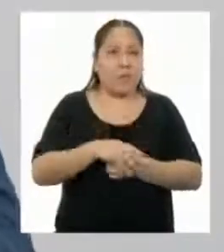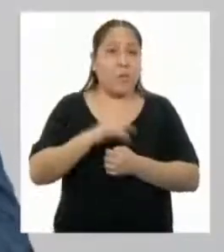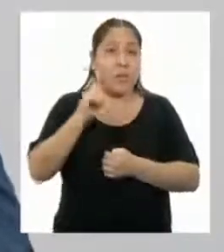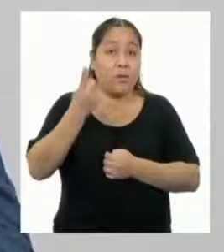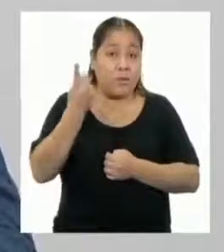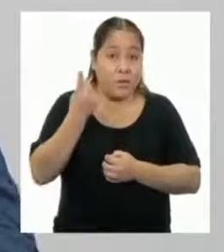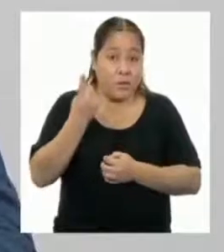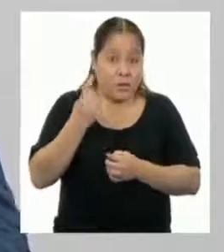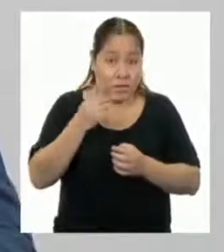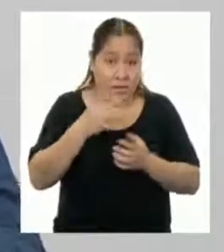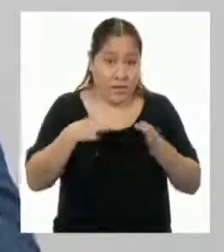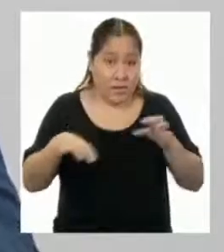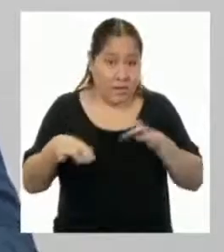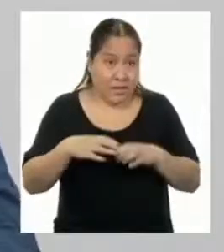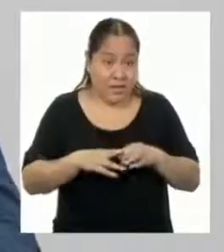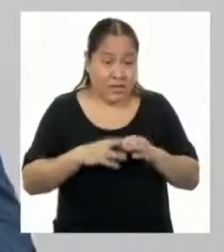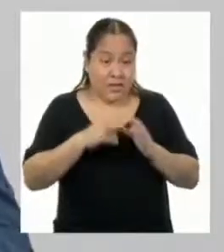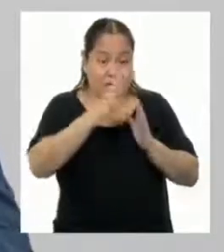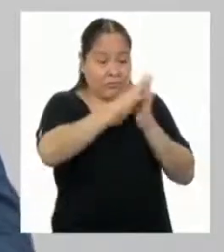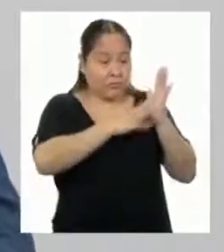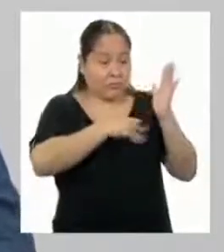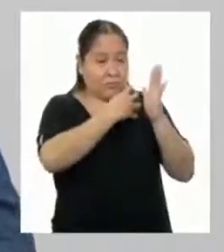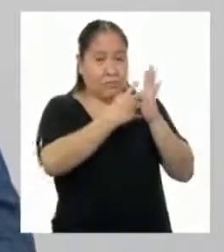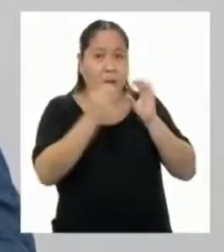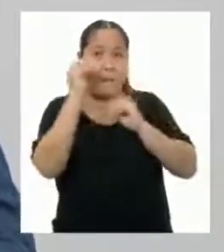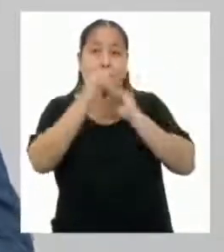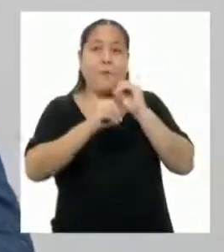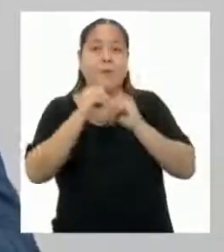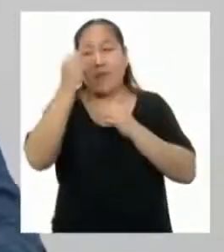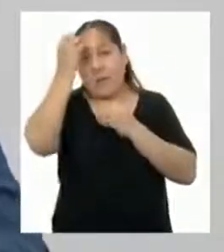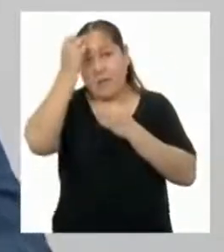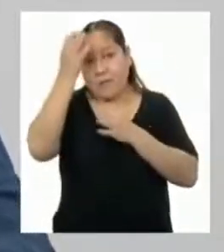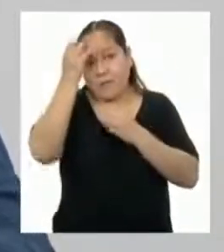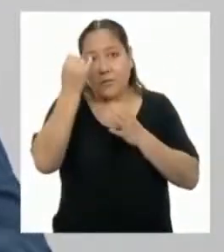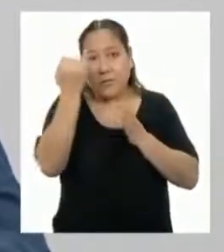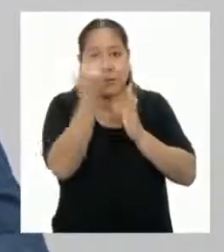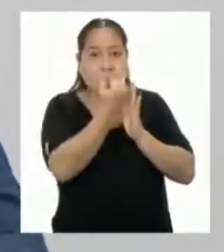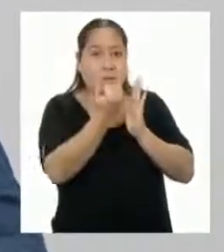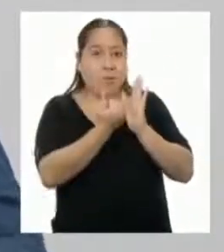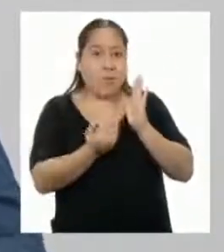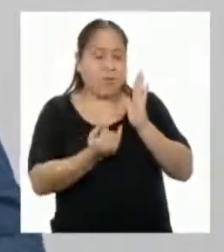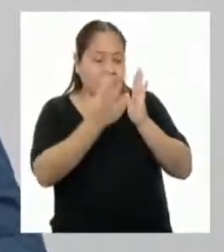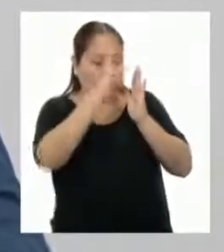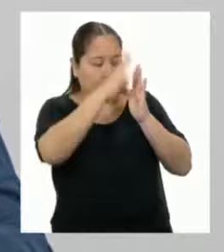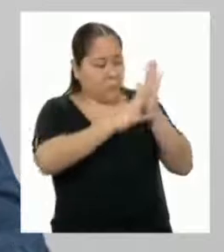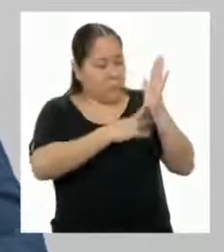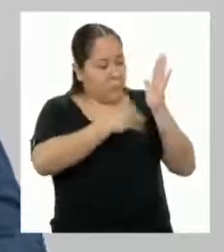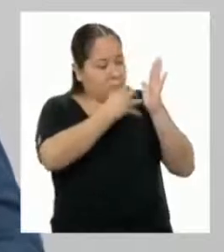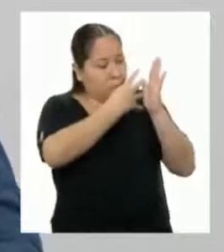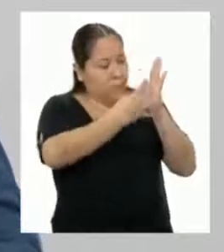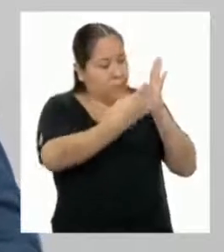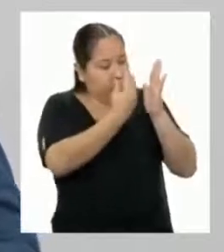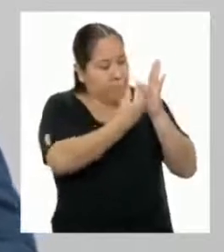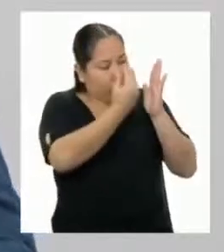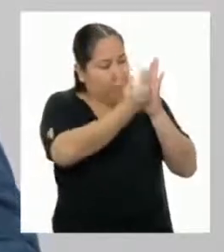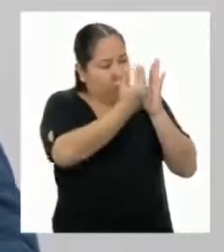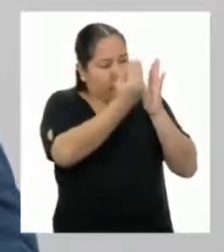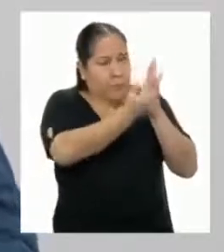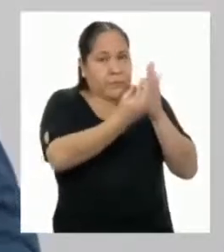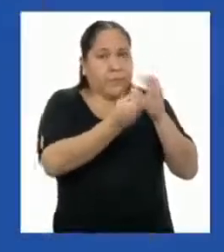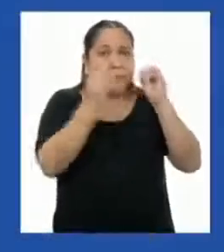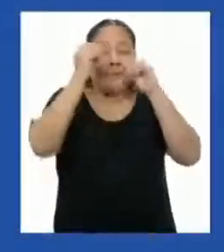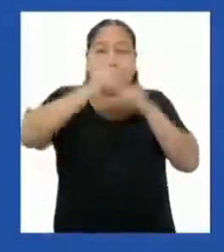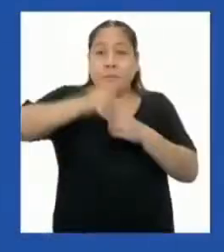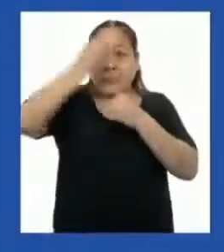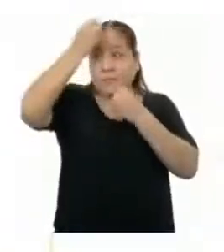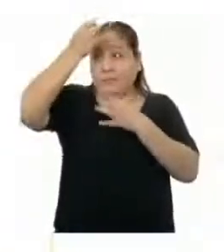que debemos hacer es organizar la información. Dibujamos nuestra tabla y pasamos la información